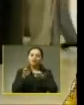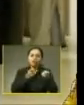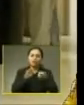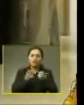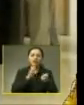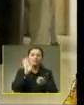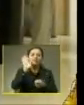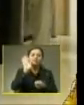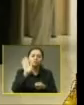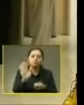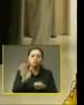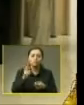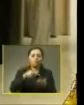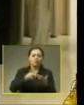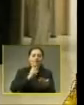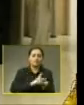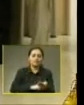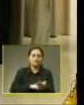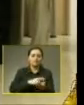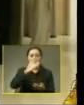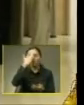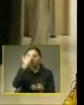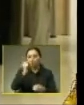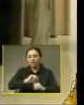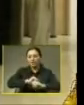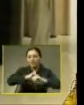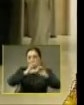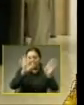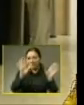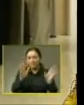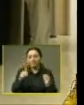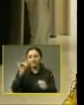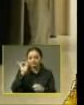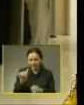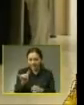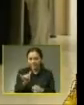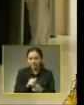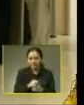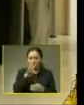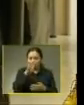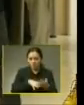su programación, porque claramente hay horarios,